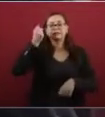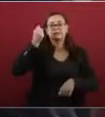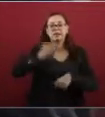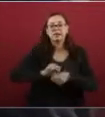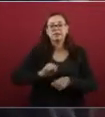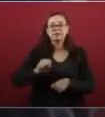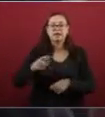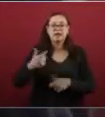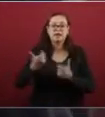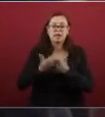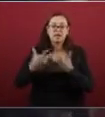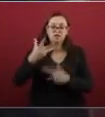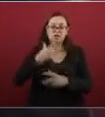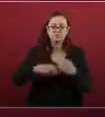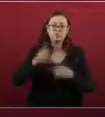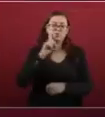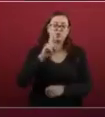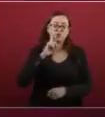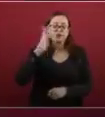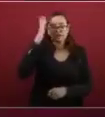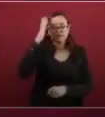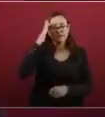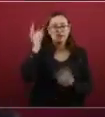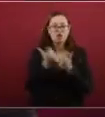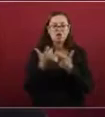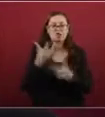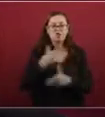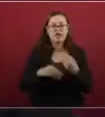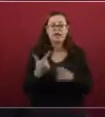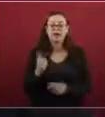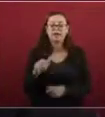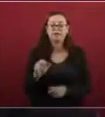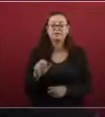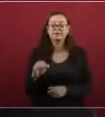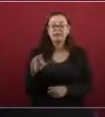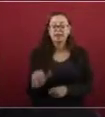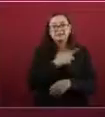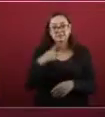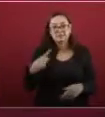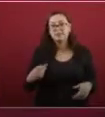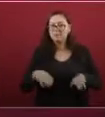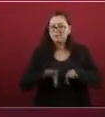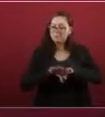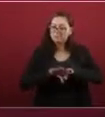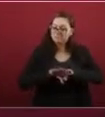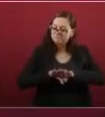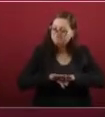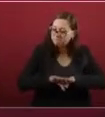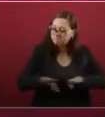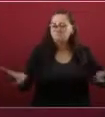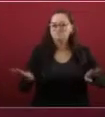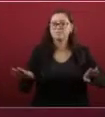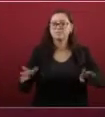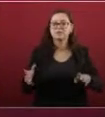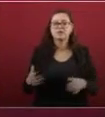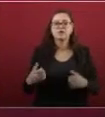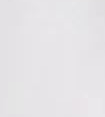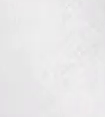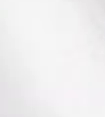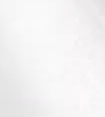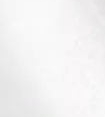graciela márquez para que sea uniforme que sea en toda la